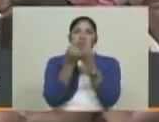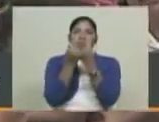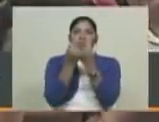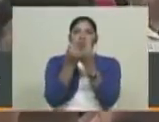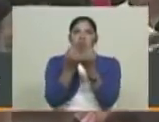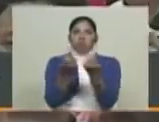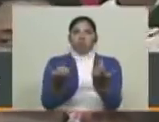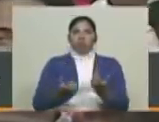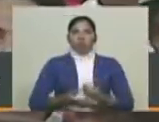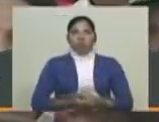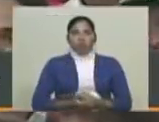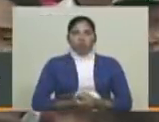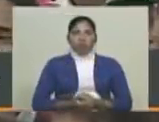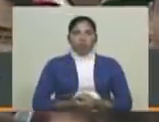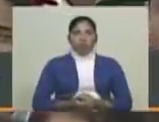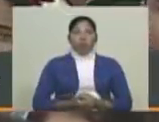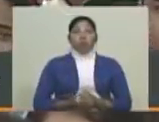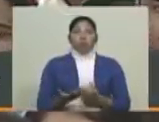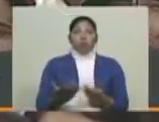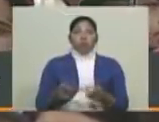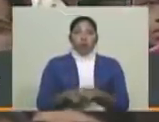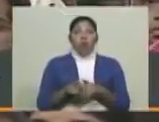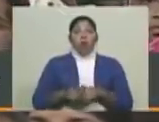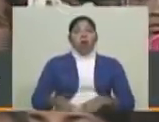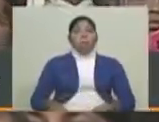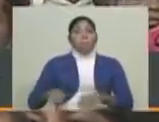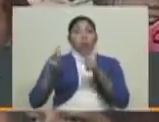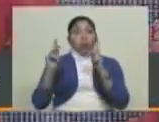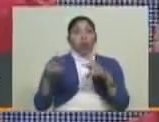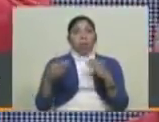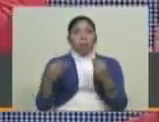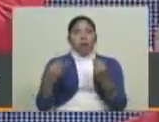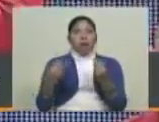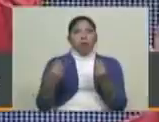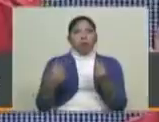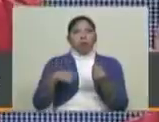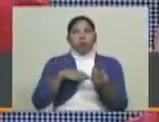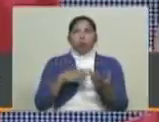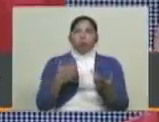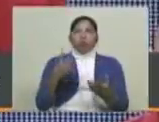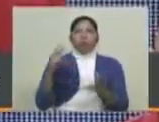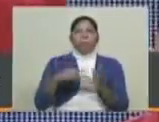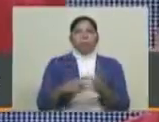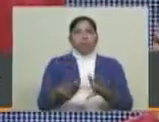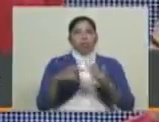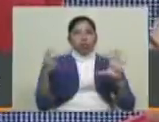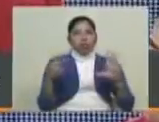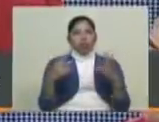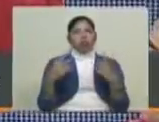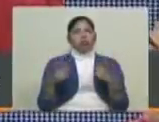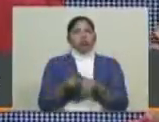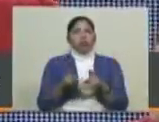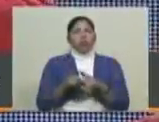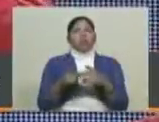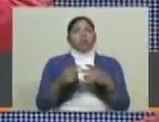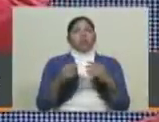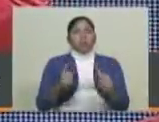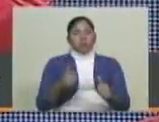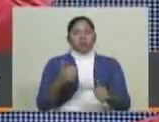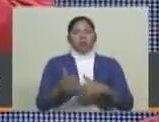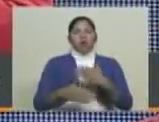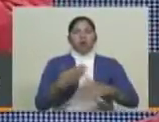Hagámoslo desde el corazón. Es una oportunidad. Nosotros, 2018, de abrirle un horizonte a la revolución